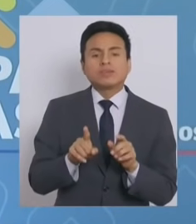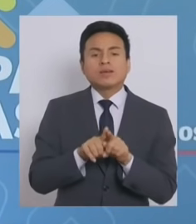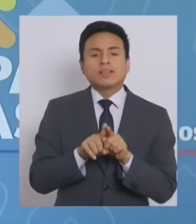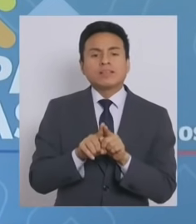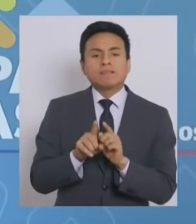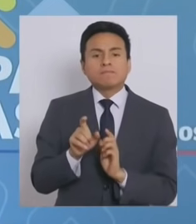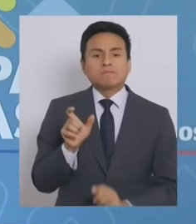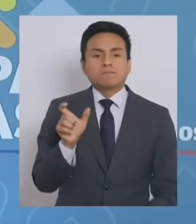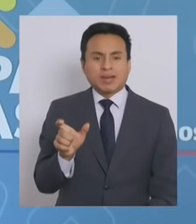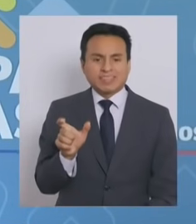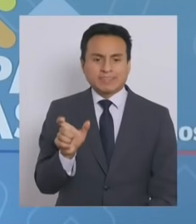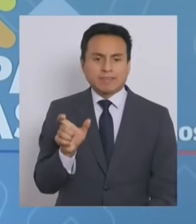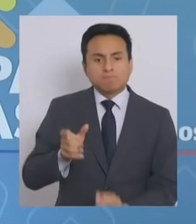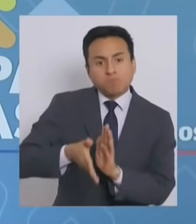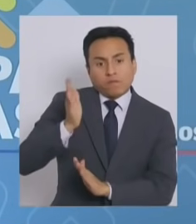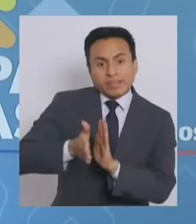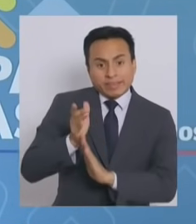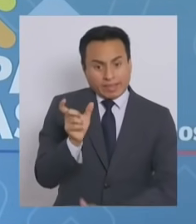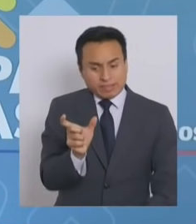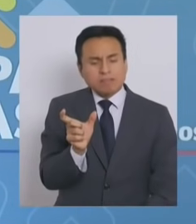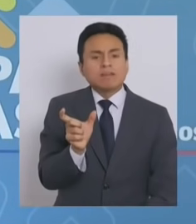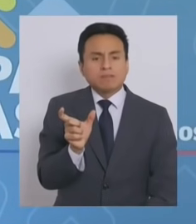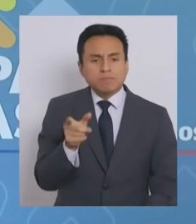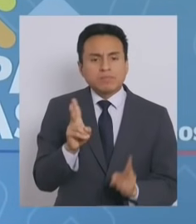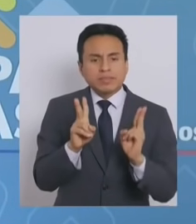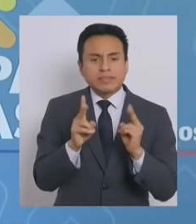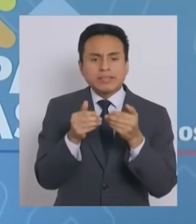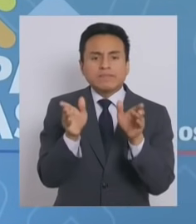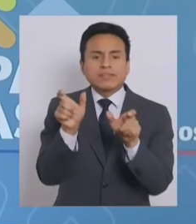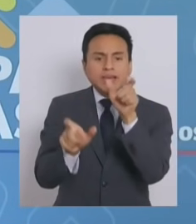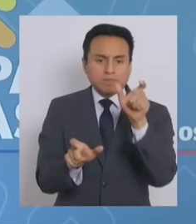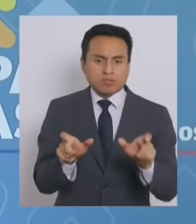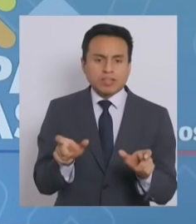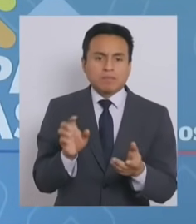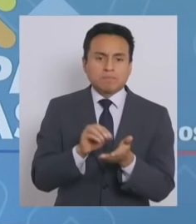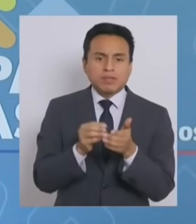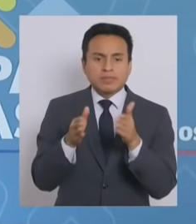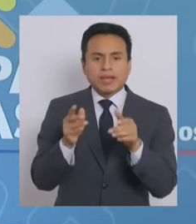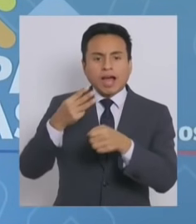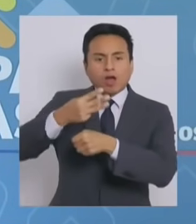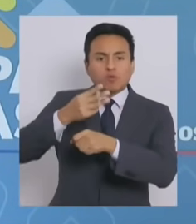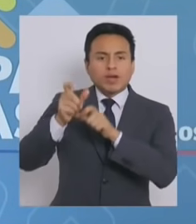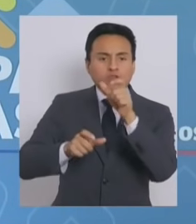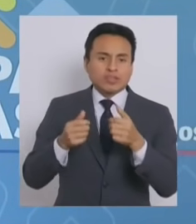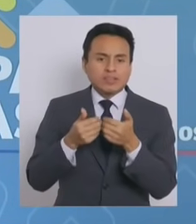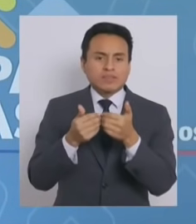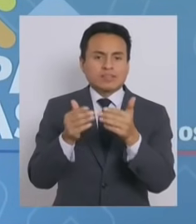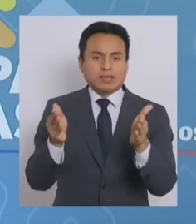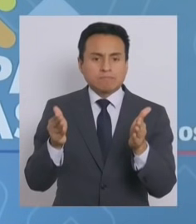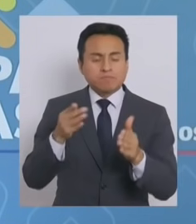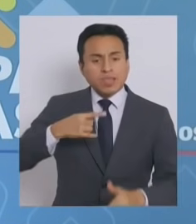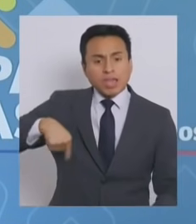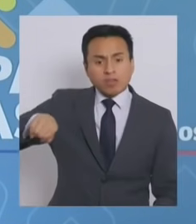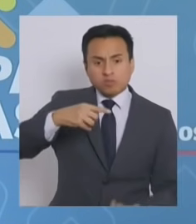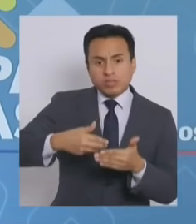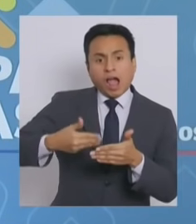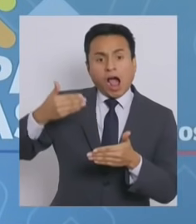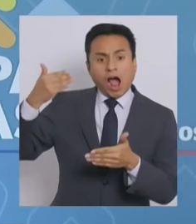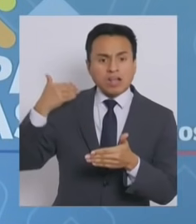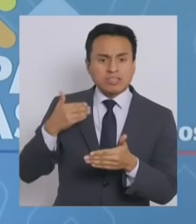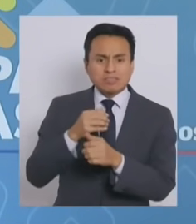movilidad a base de movilidad ha permitido darle más libertad a los adultos mayores quienes estuvieron con